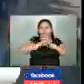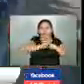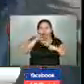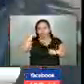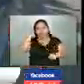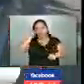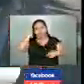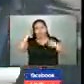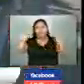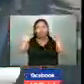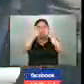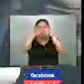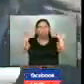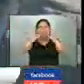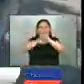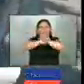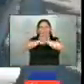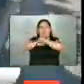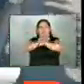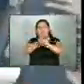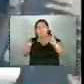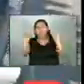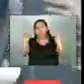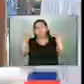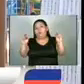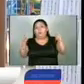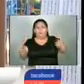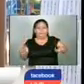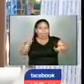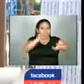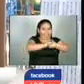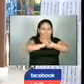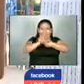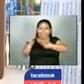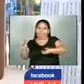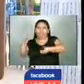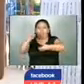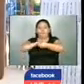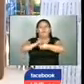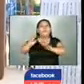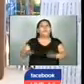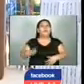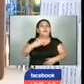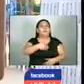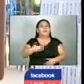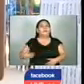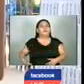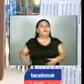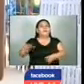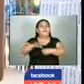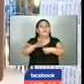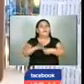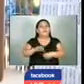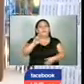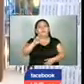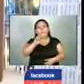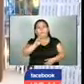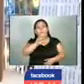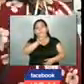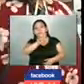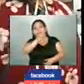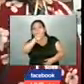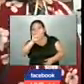luego que una publicación revelara la supuesta intención de unirse en una coalición para las elecciones presidenciales 2014.